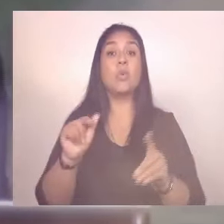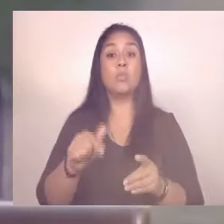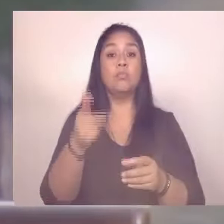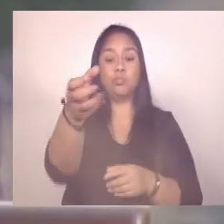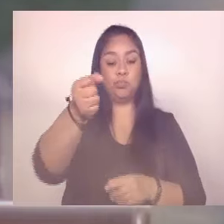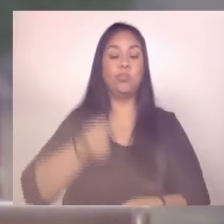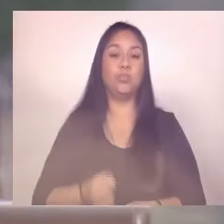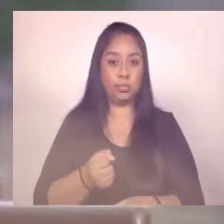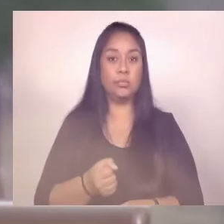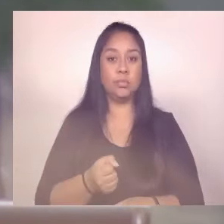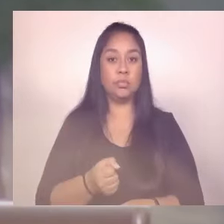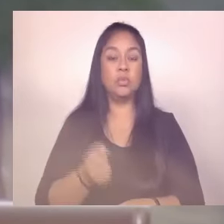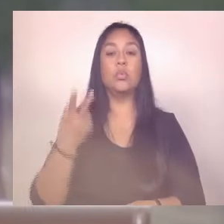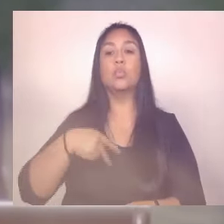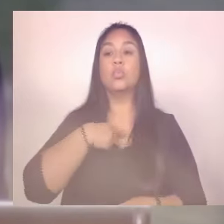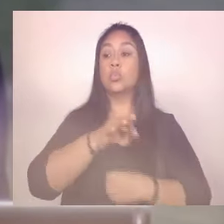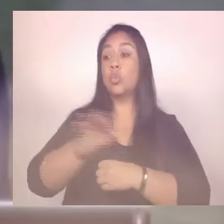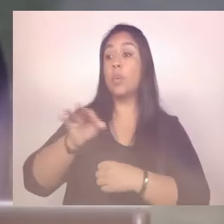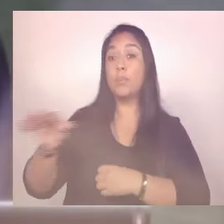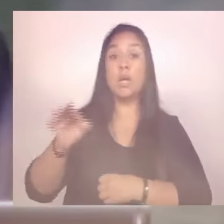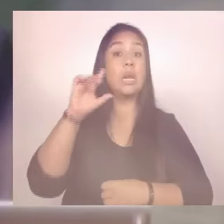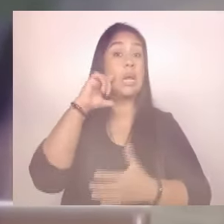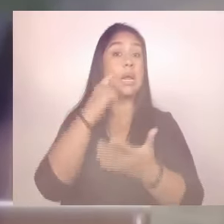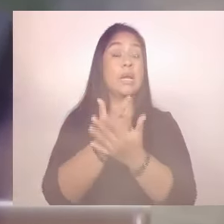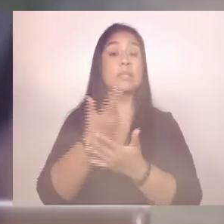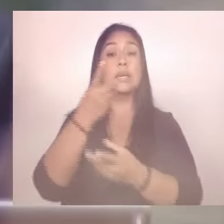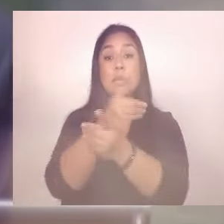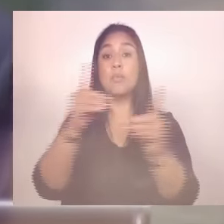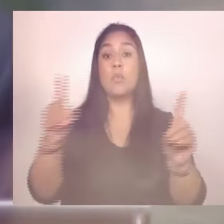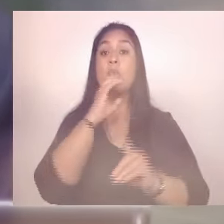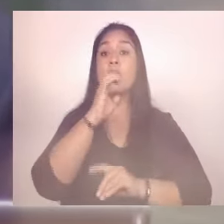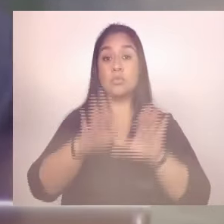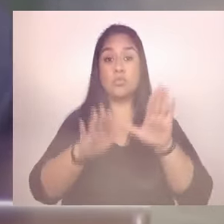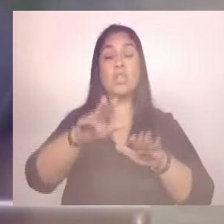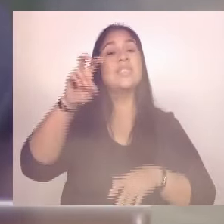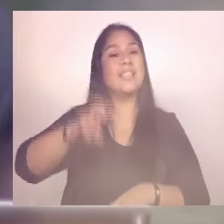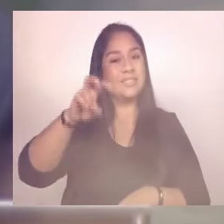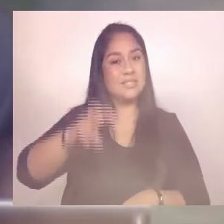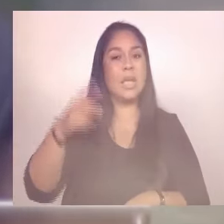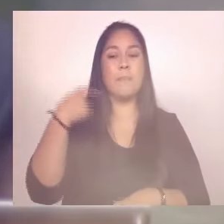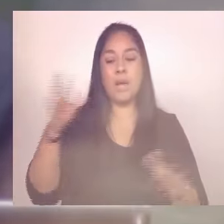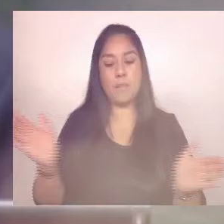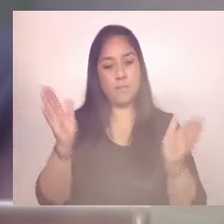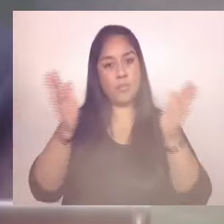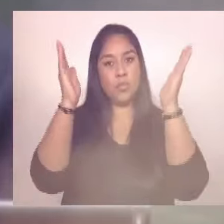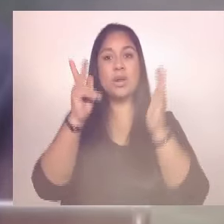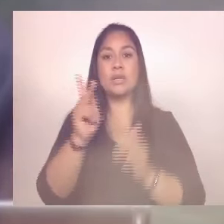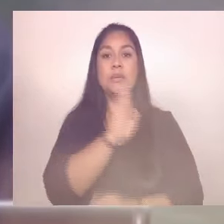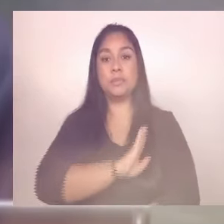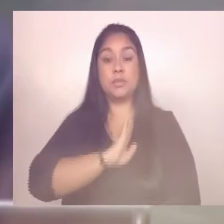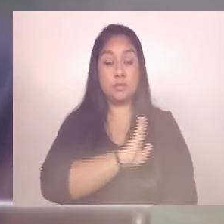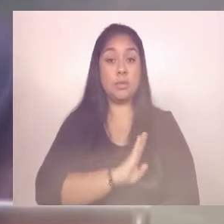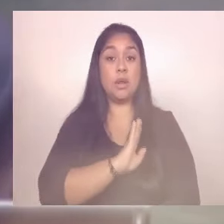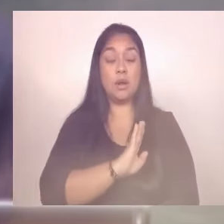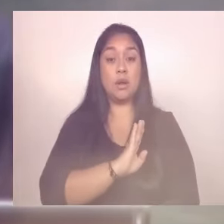que nos ha sido impuesto. Nuestro pueblo tiene la convicción de que la democracia es una condición necesaria para el progreso y